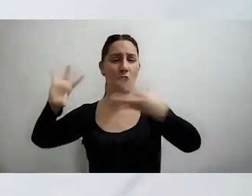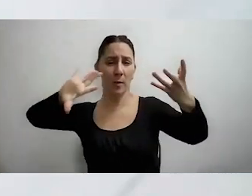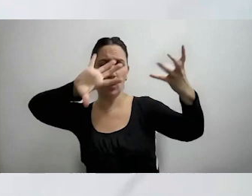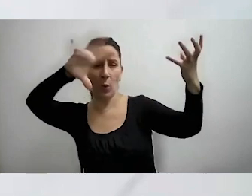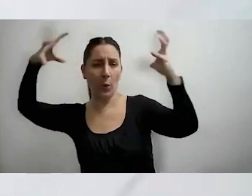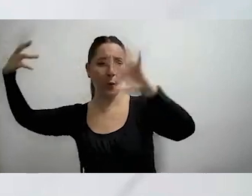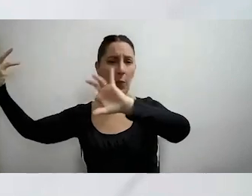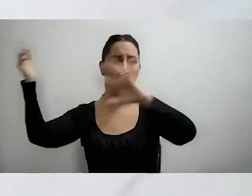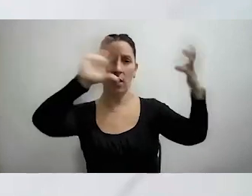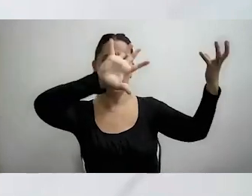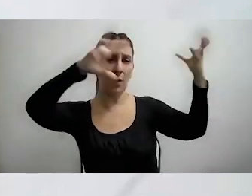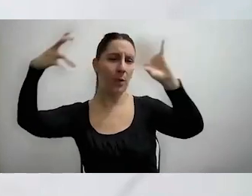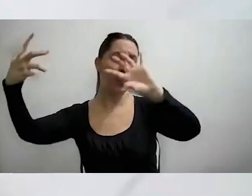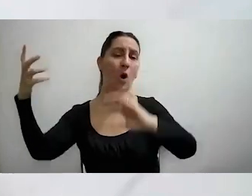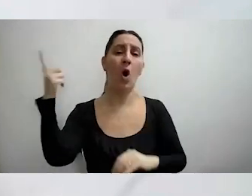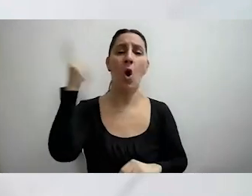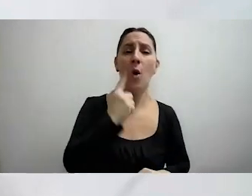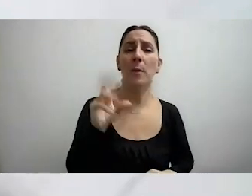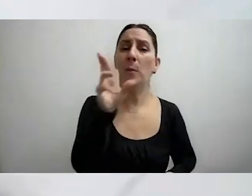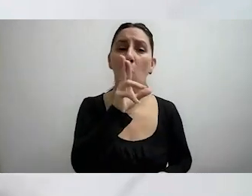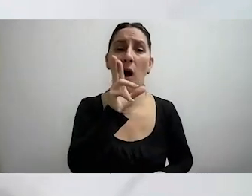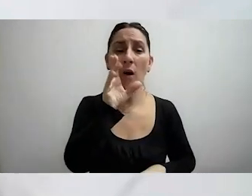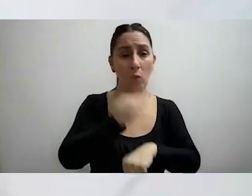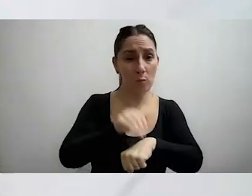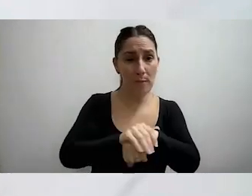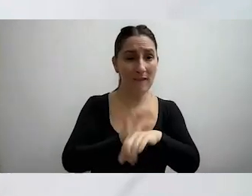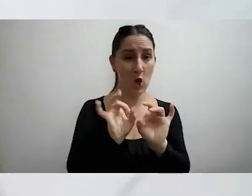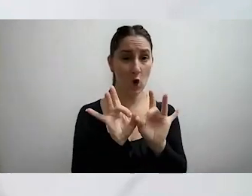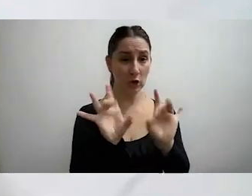un señor o una señorita contaminó hoy acá,